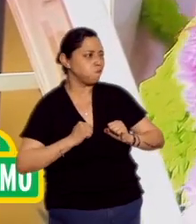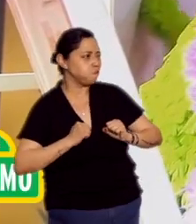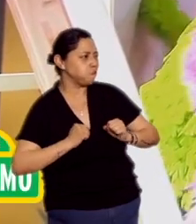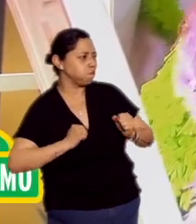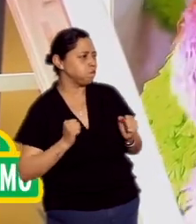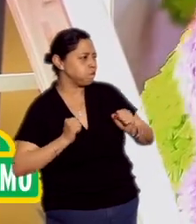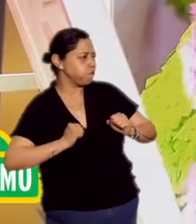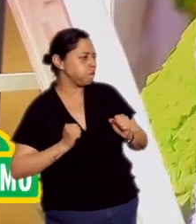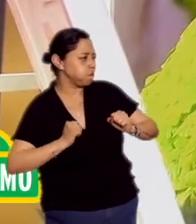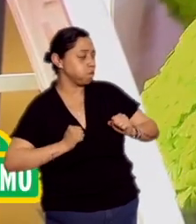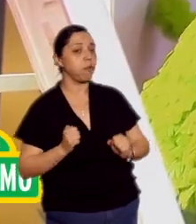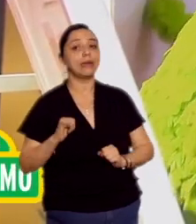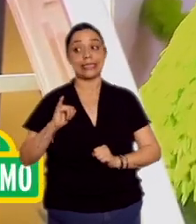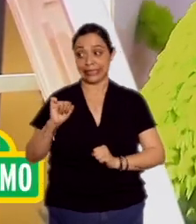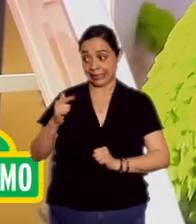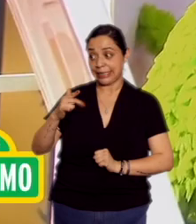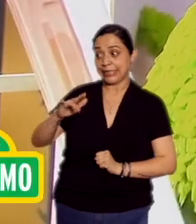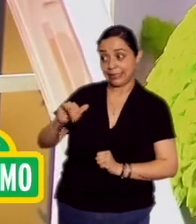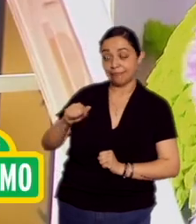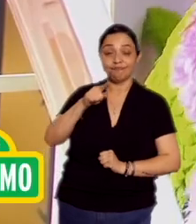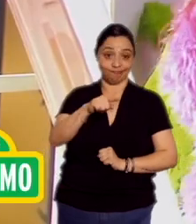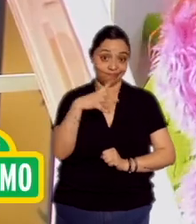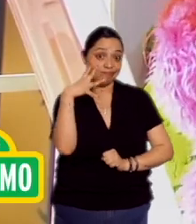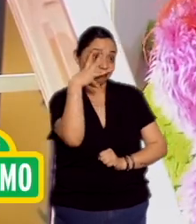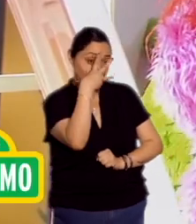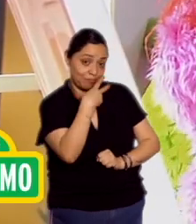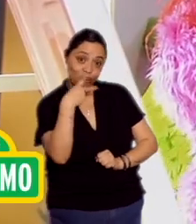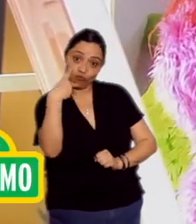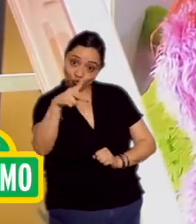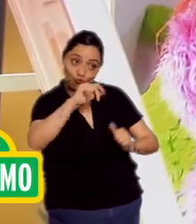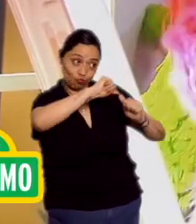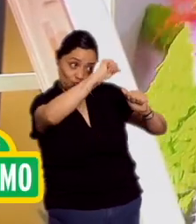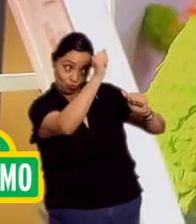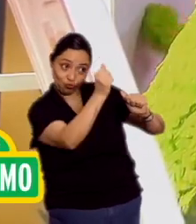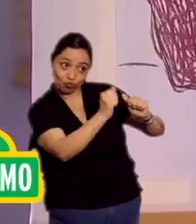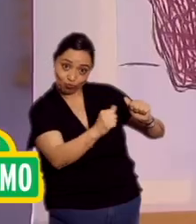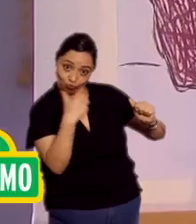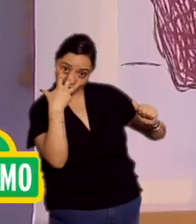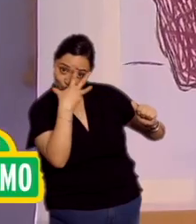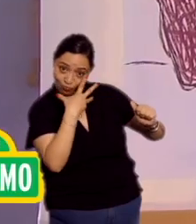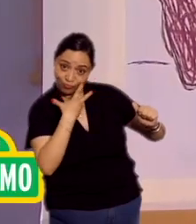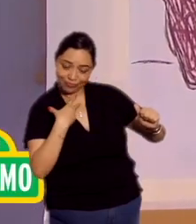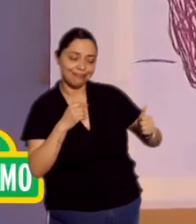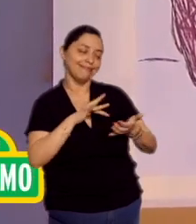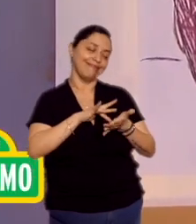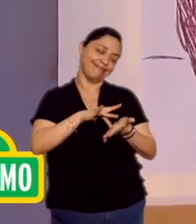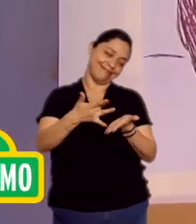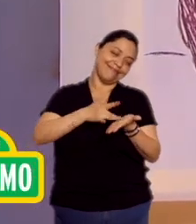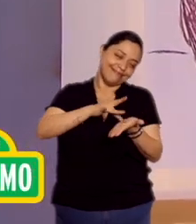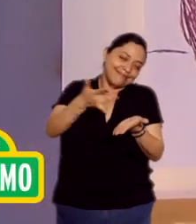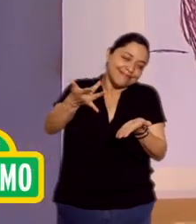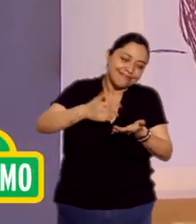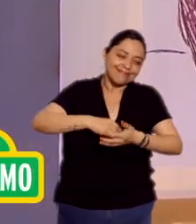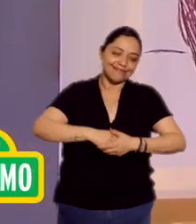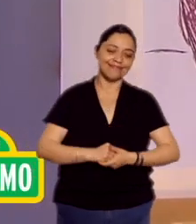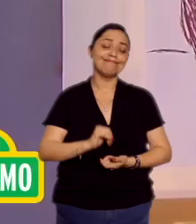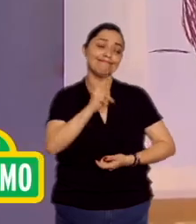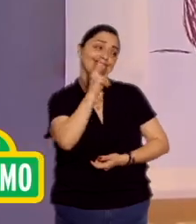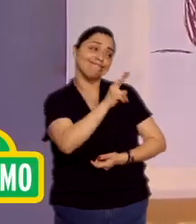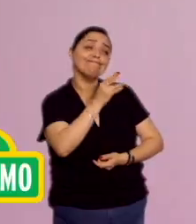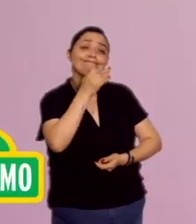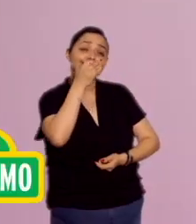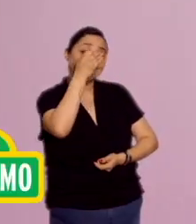Sí, Gina. Tu obra de arte es muy bonita y original, Lola. Ay, gracias. Sí, es una